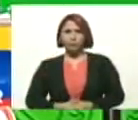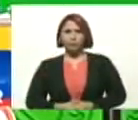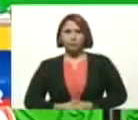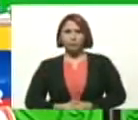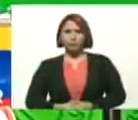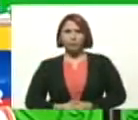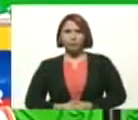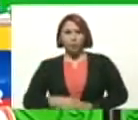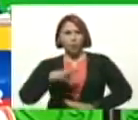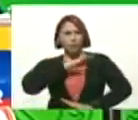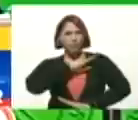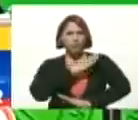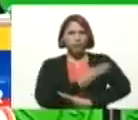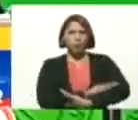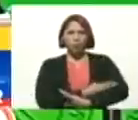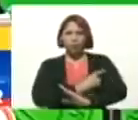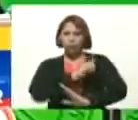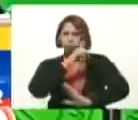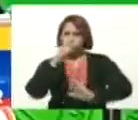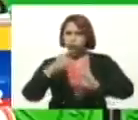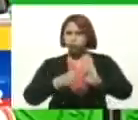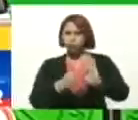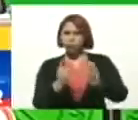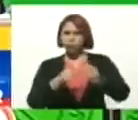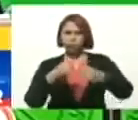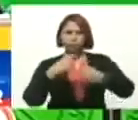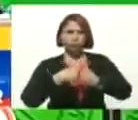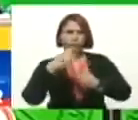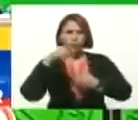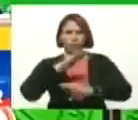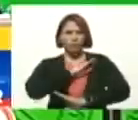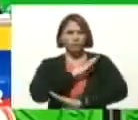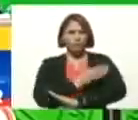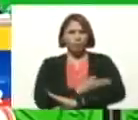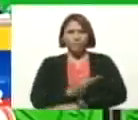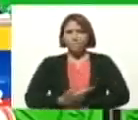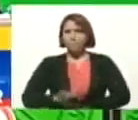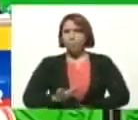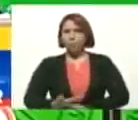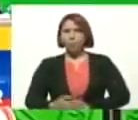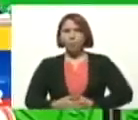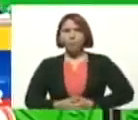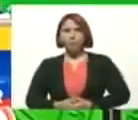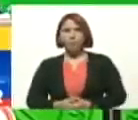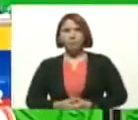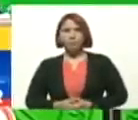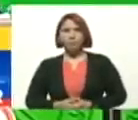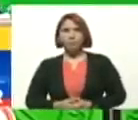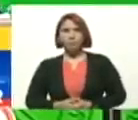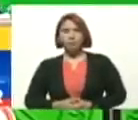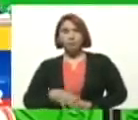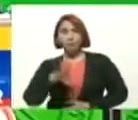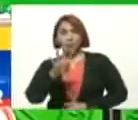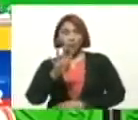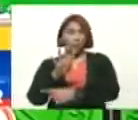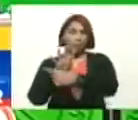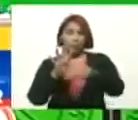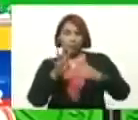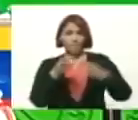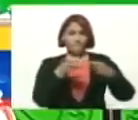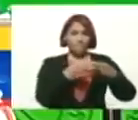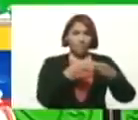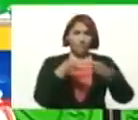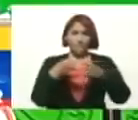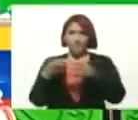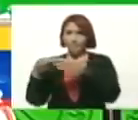como una fuerza complementaria, como una fuerza fundamental de los cuatro componentes de la